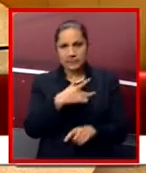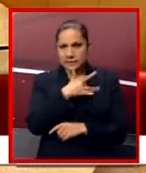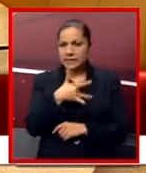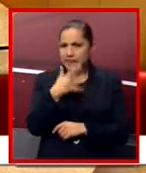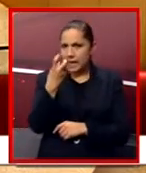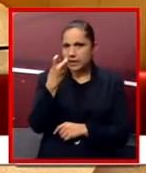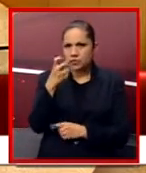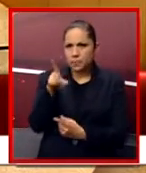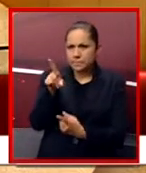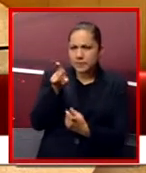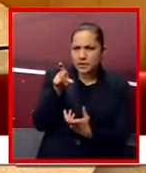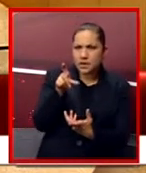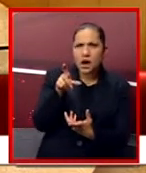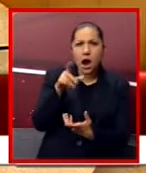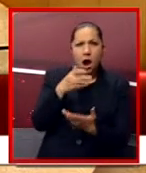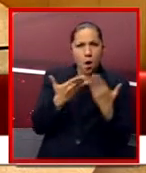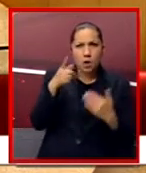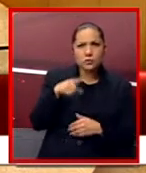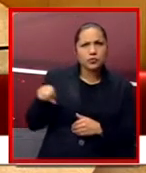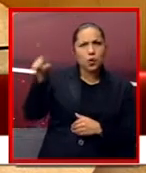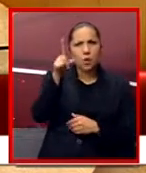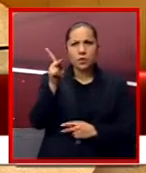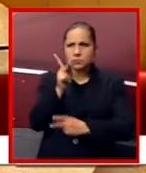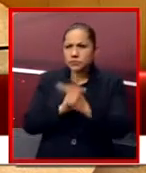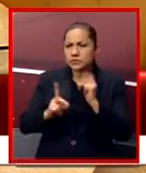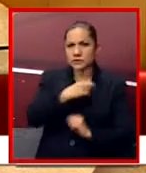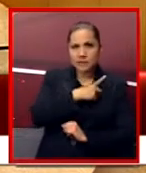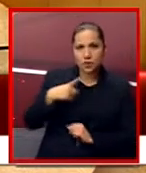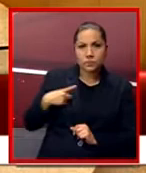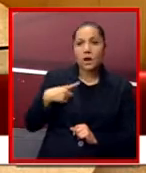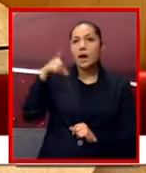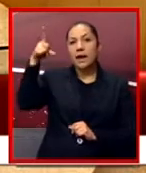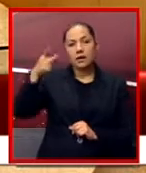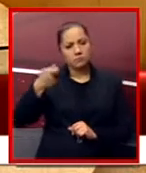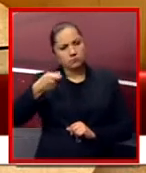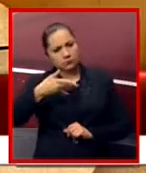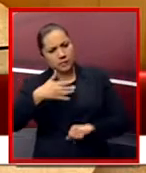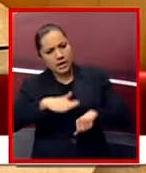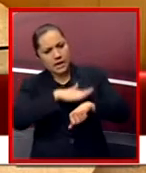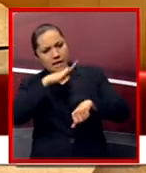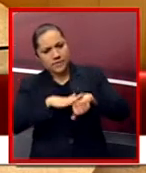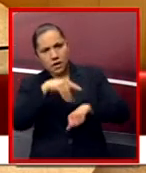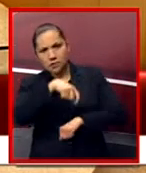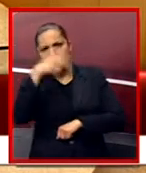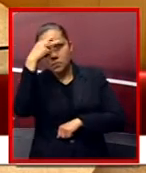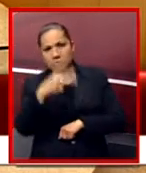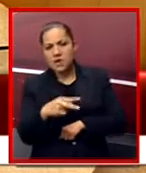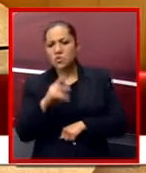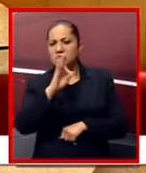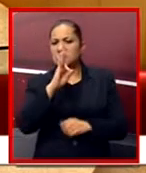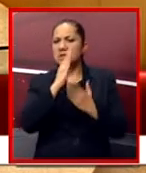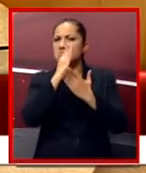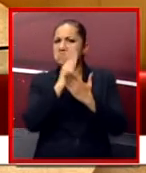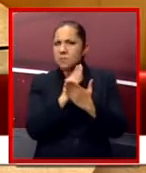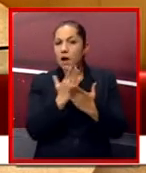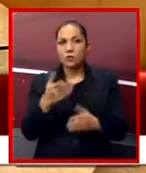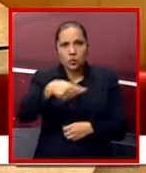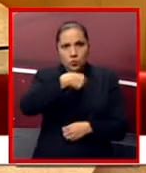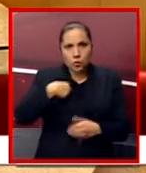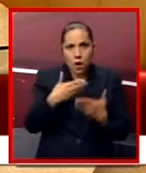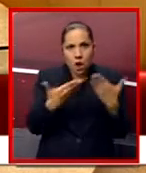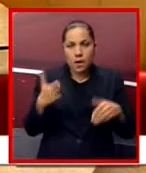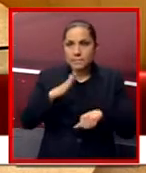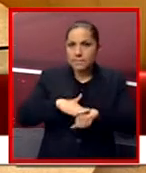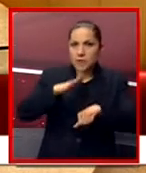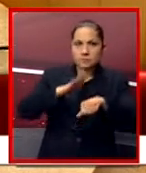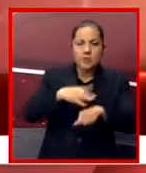baja en la calificación crediticia de México. Tendremos, pues, no solo más deuda, sino una